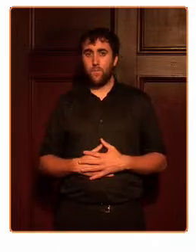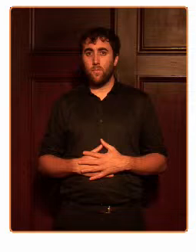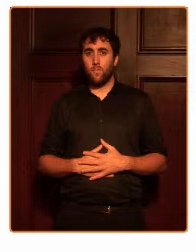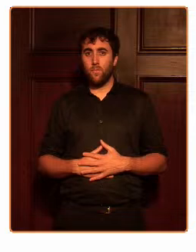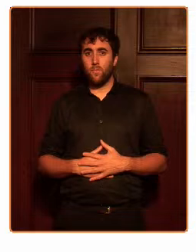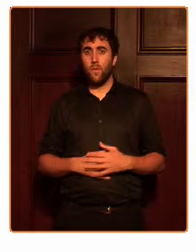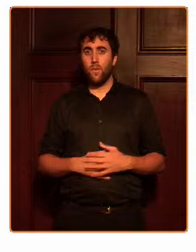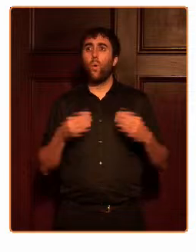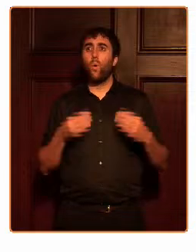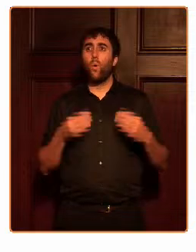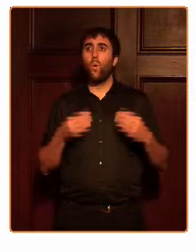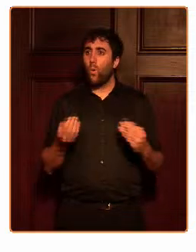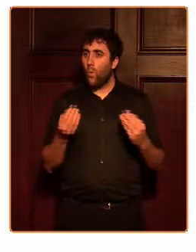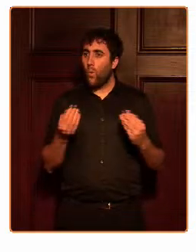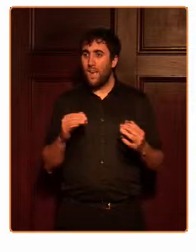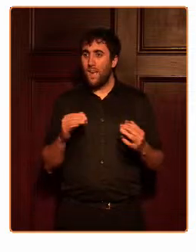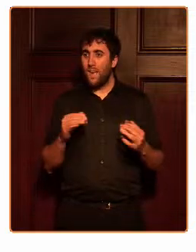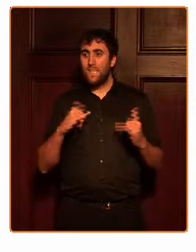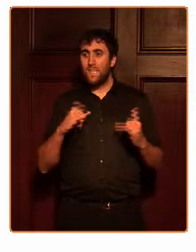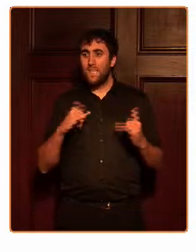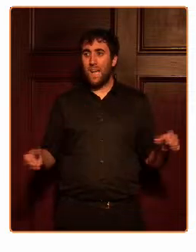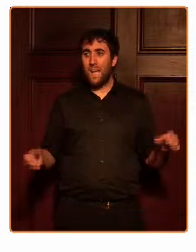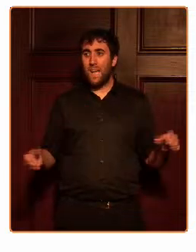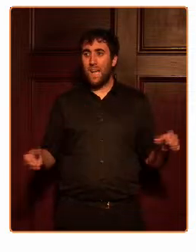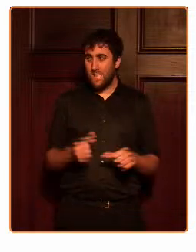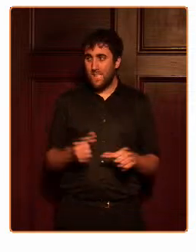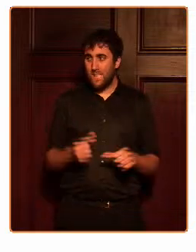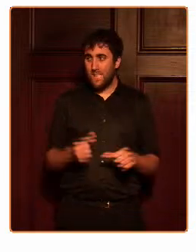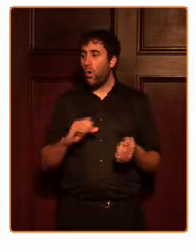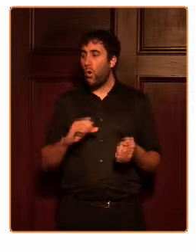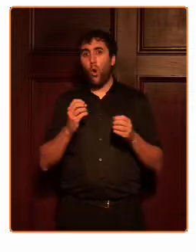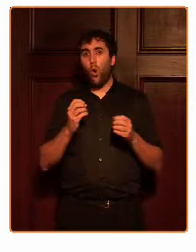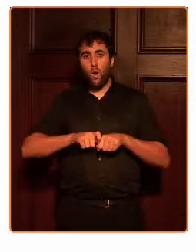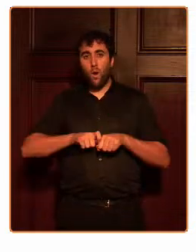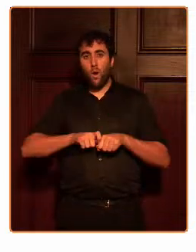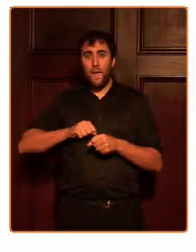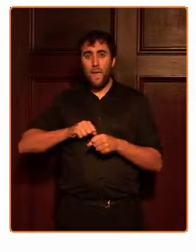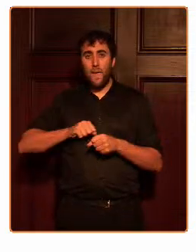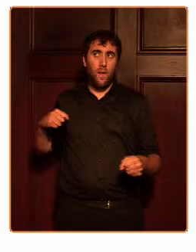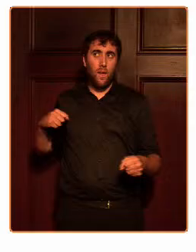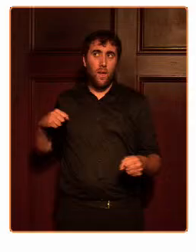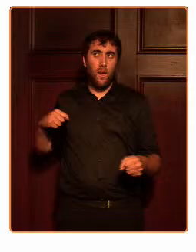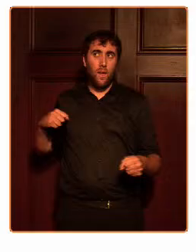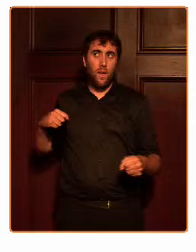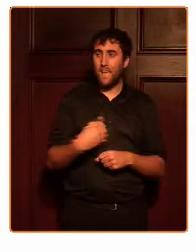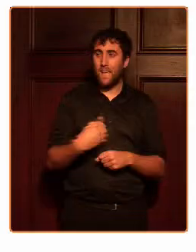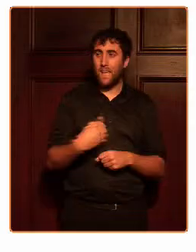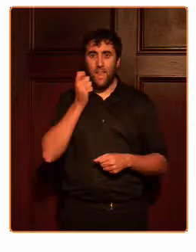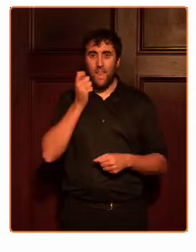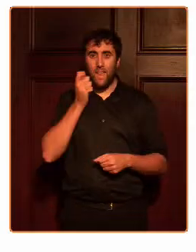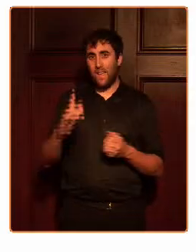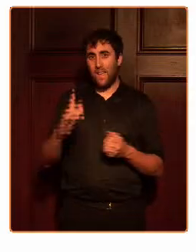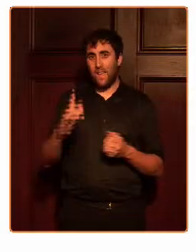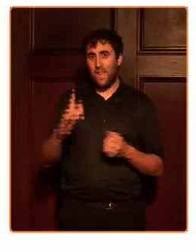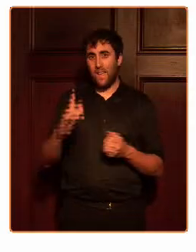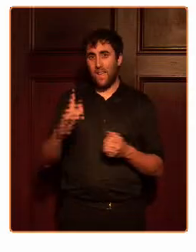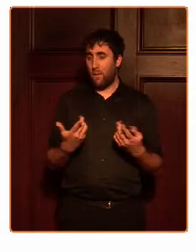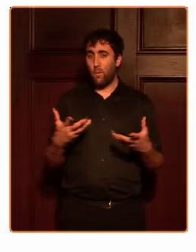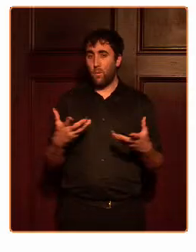Hemos visto el uso, ¿cuál es el impacto de la inteligencia artificial en nuestras vidas o en el